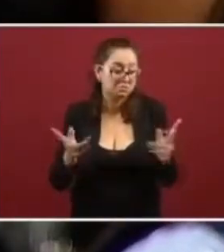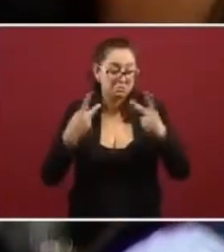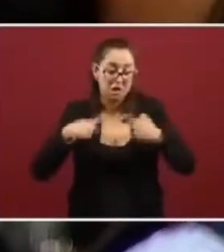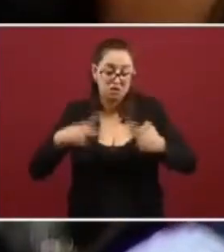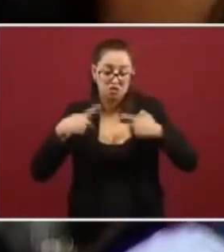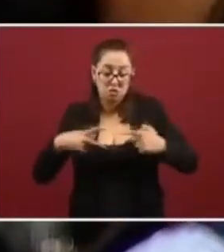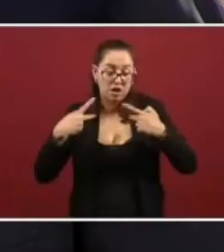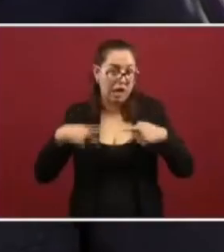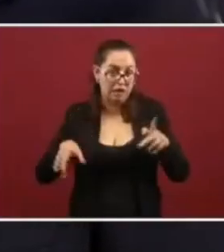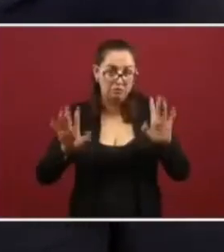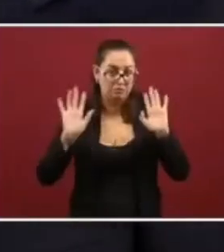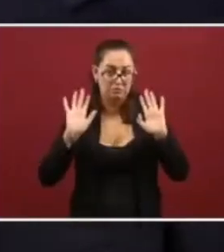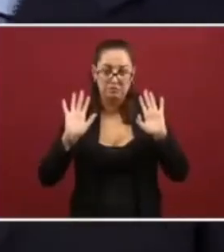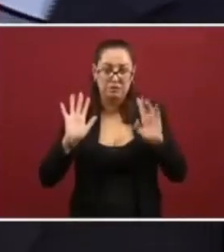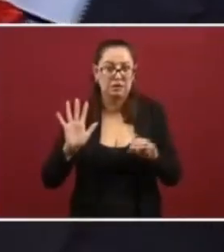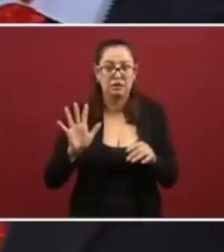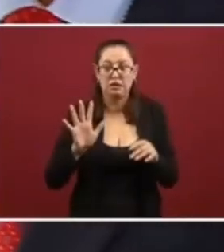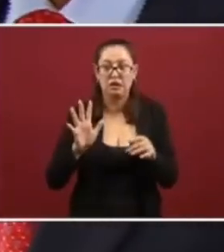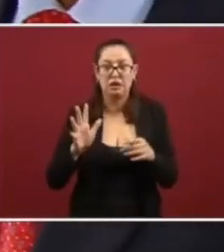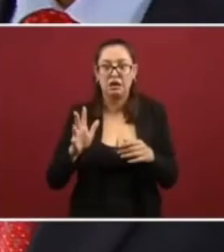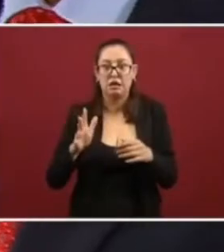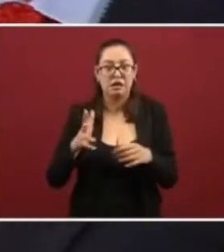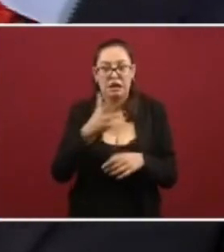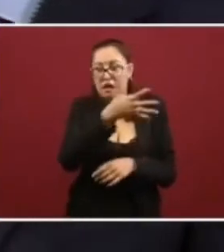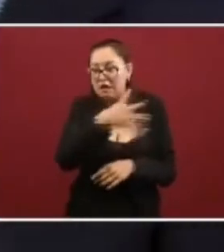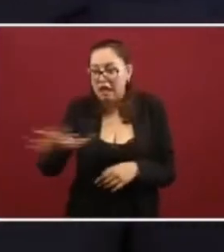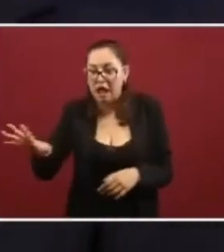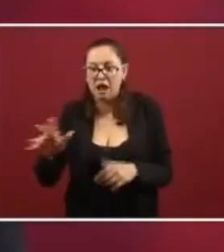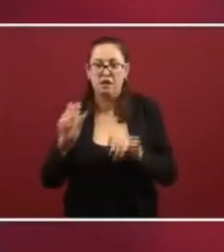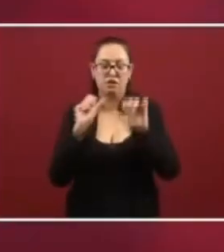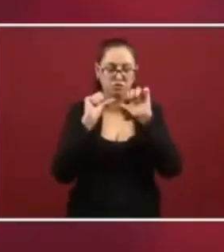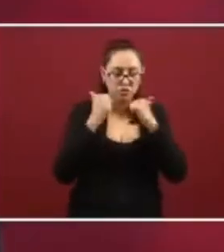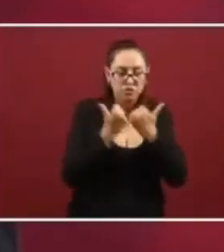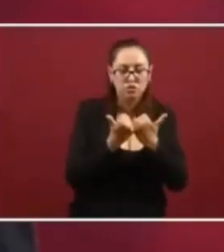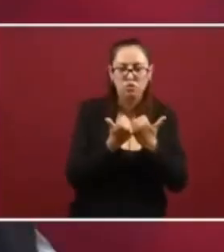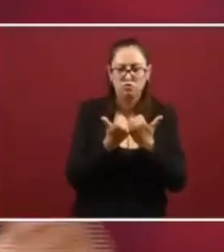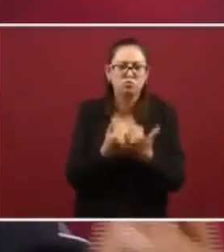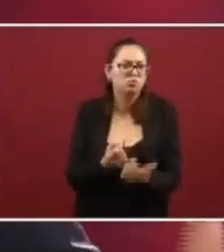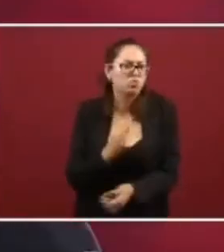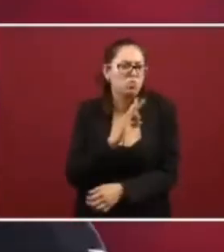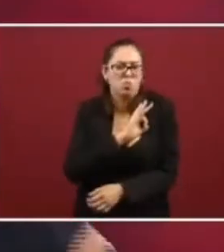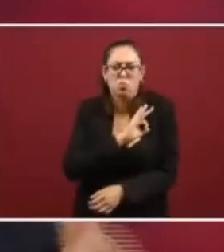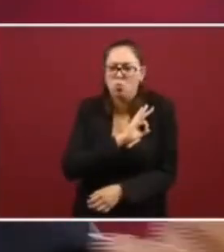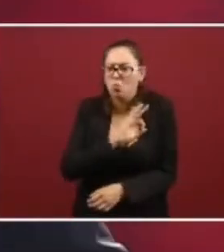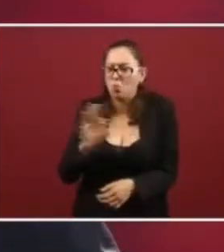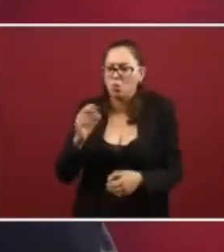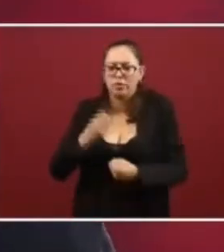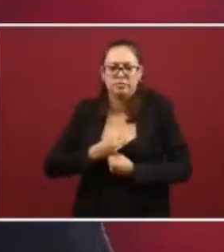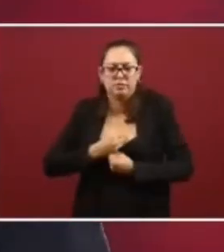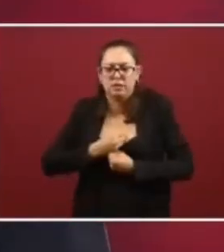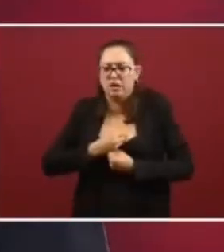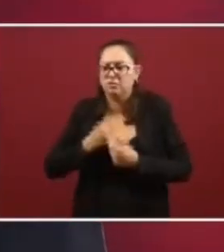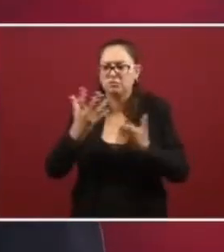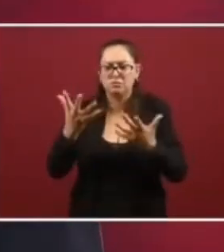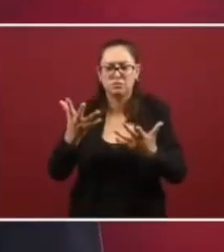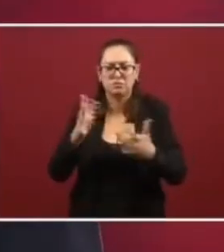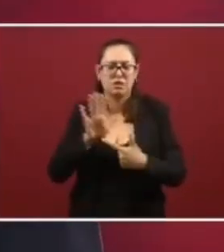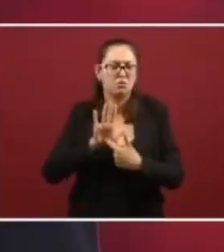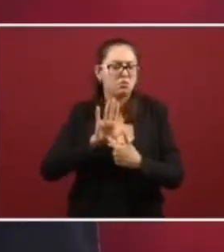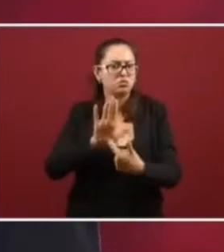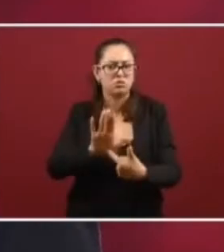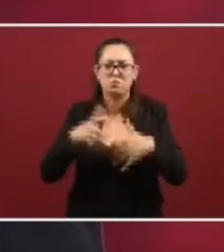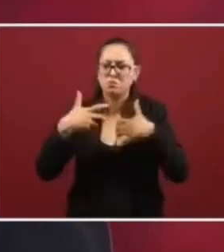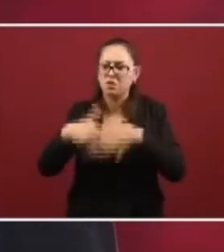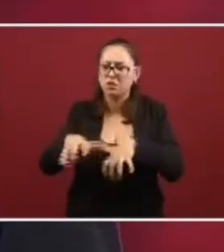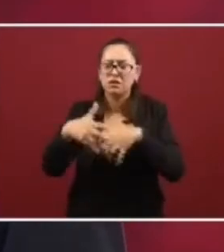ciudadano, cualquier asociación, ¿sí?, puede expresarse, manifestarse. Esa